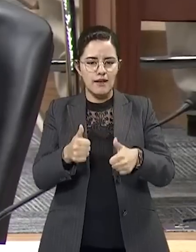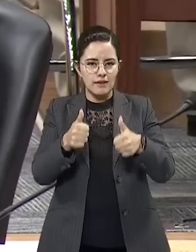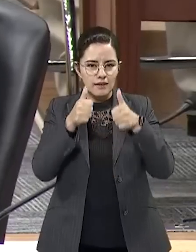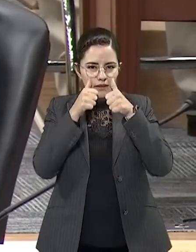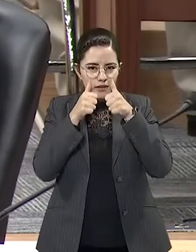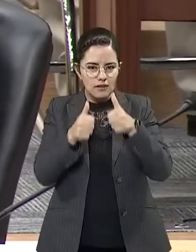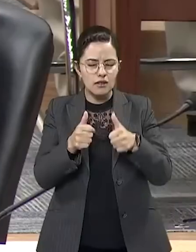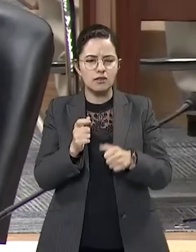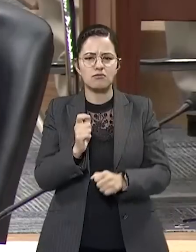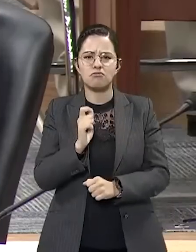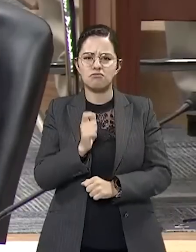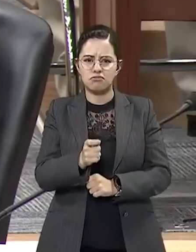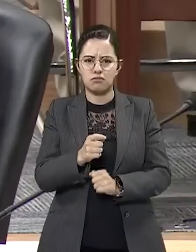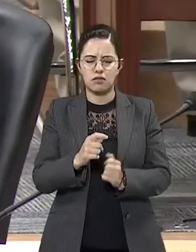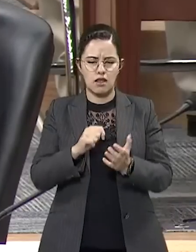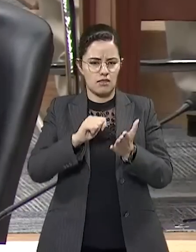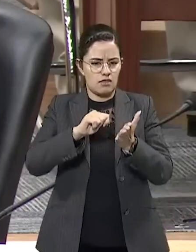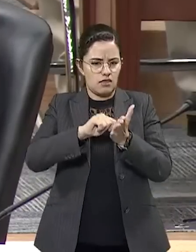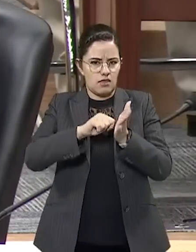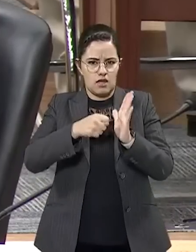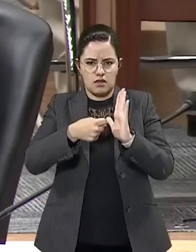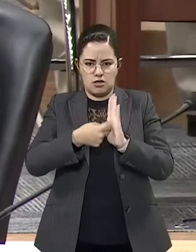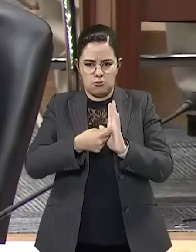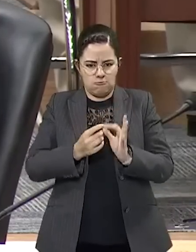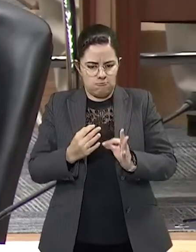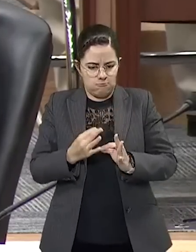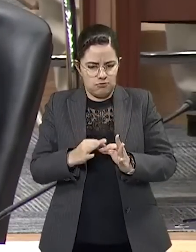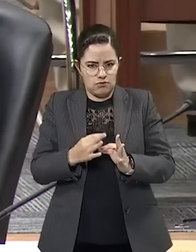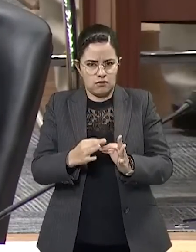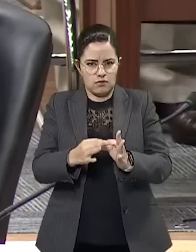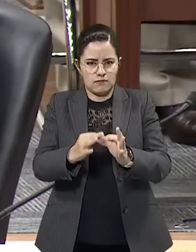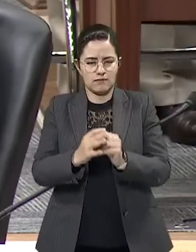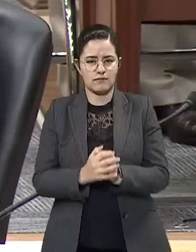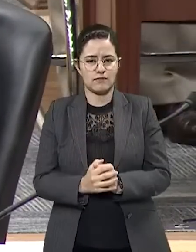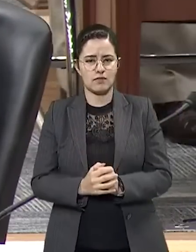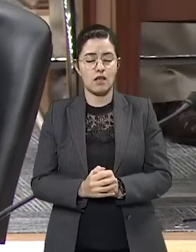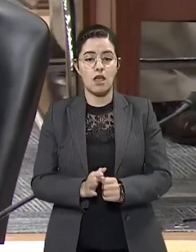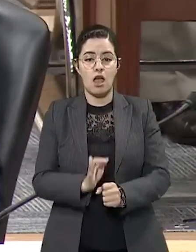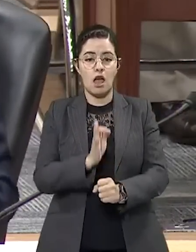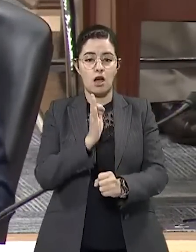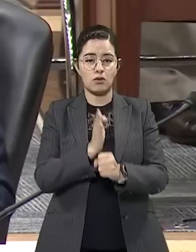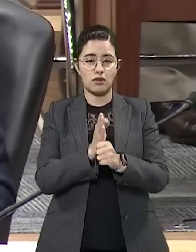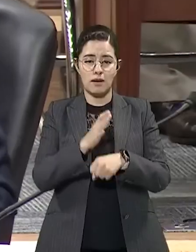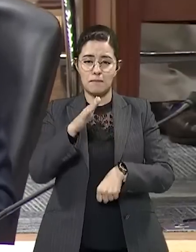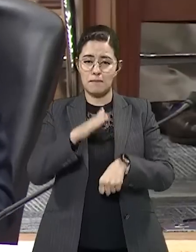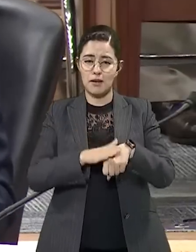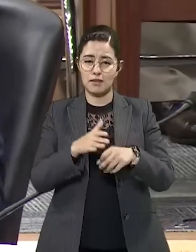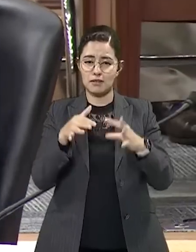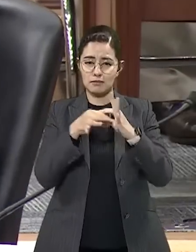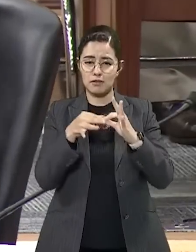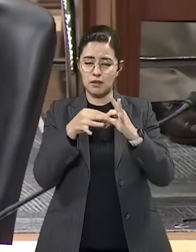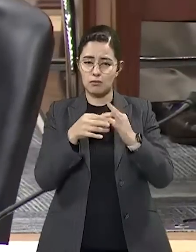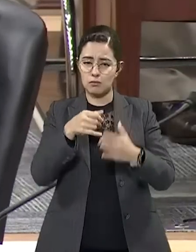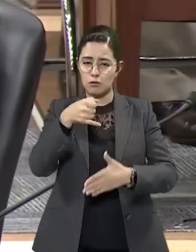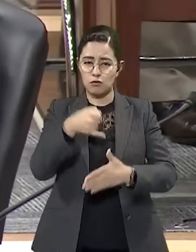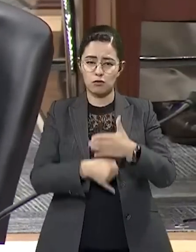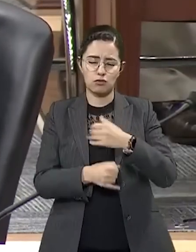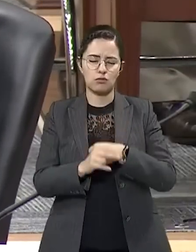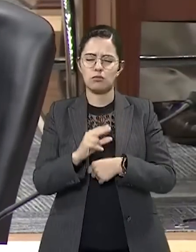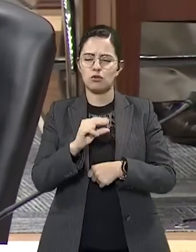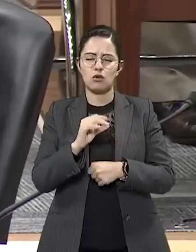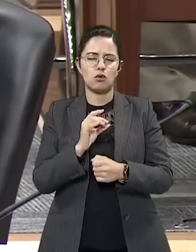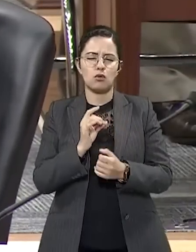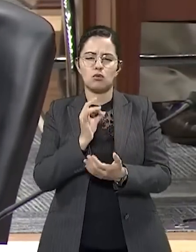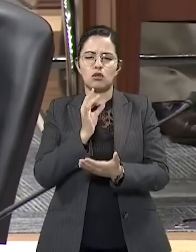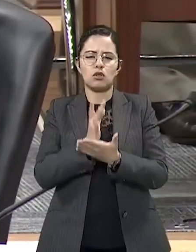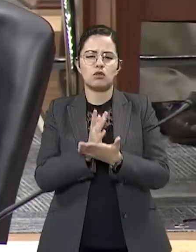criterios estrictamente técnicos en fin no es ahora el espacio para abundar en las razones tan solo deseo compartir